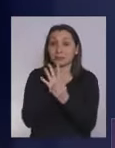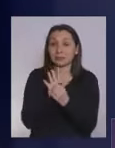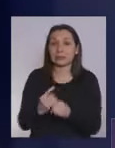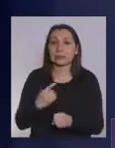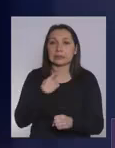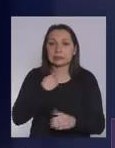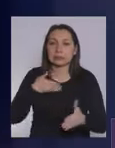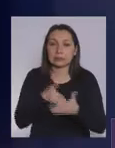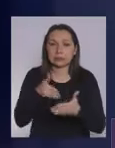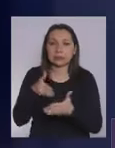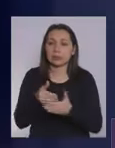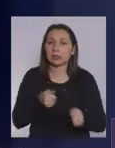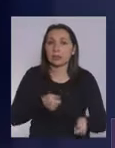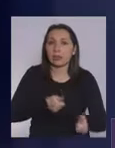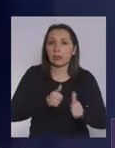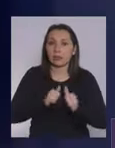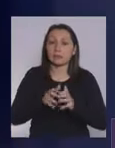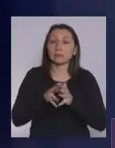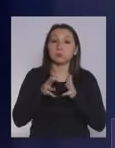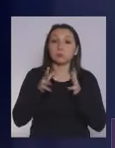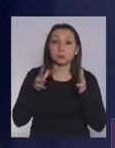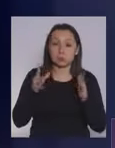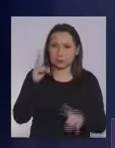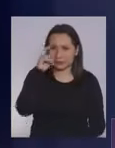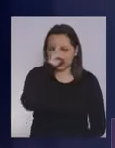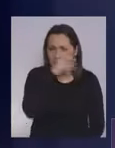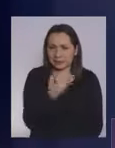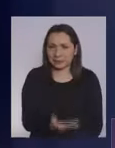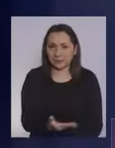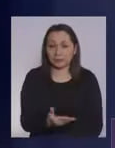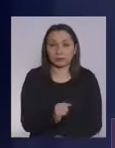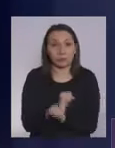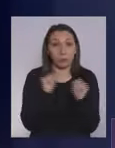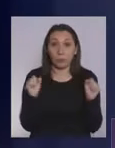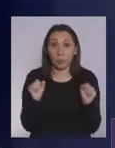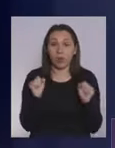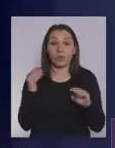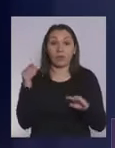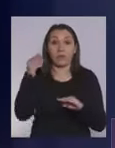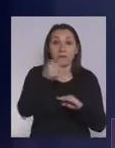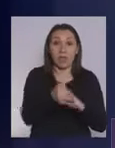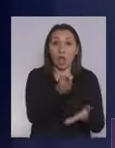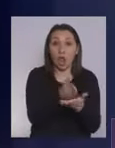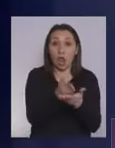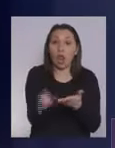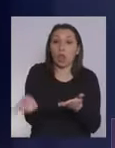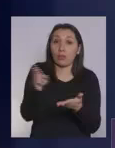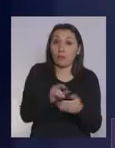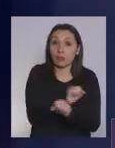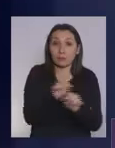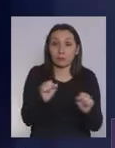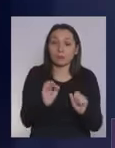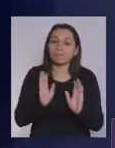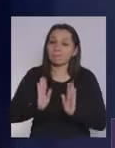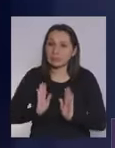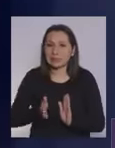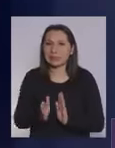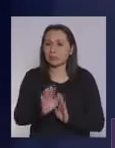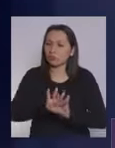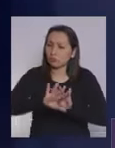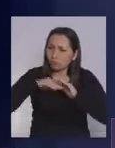poniendo nos ha puesto desafíos tremendamente duros mientras no se puedan abrir las clases vamos a tener que seguir haciendo